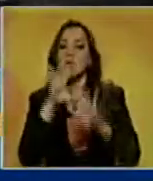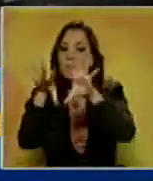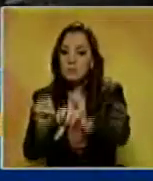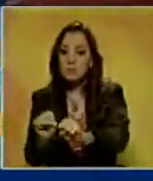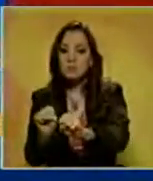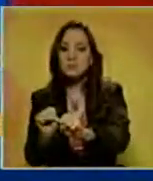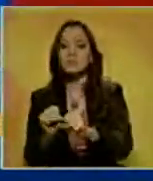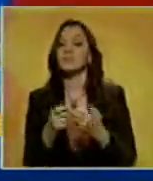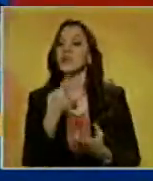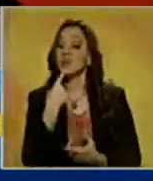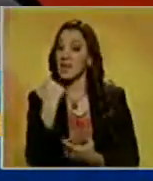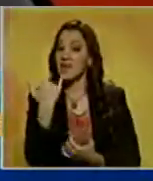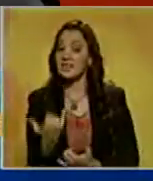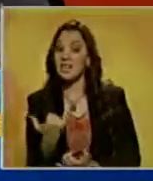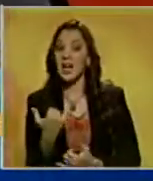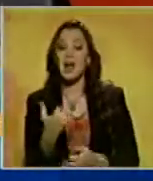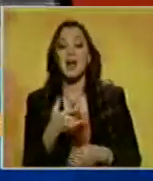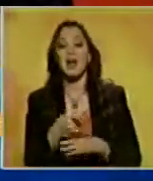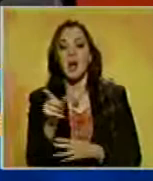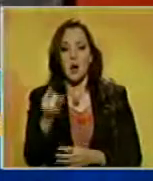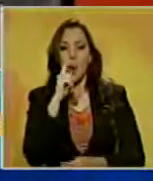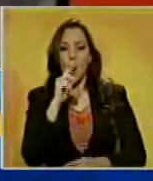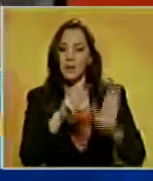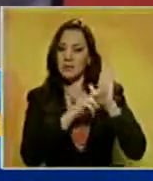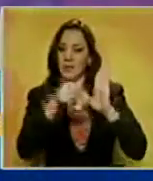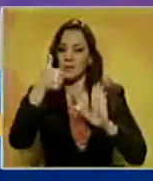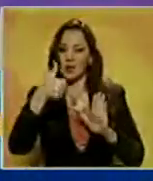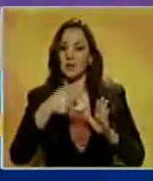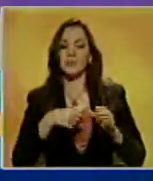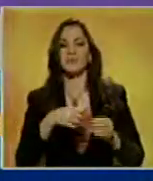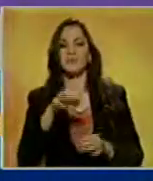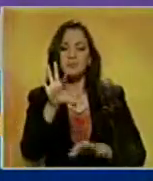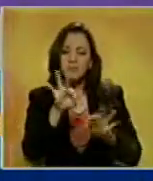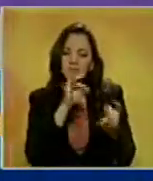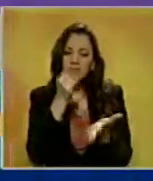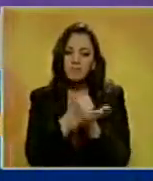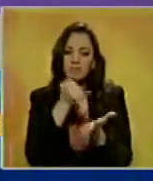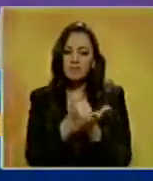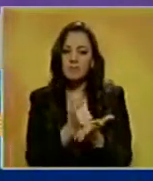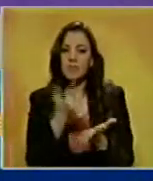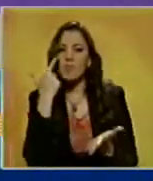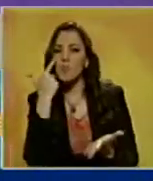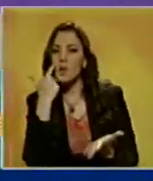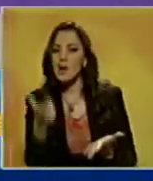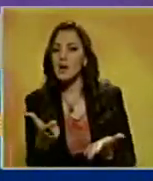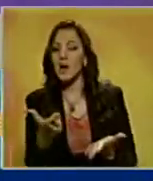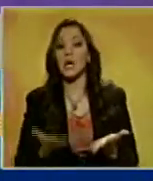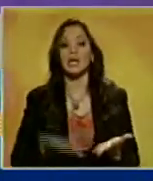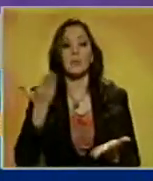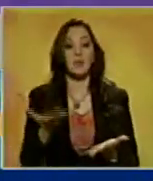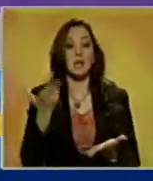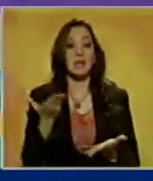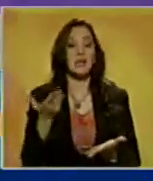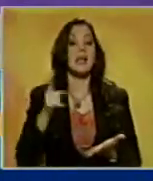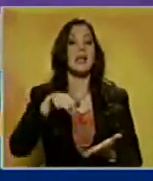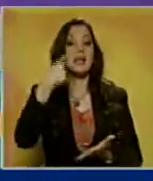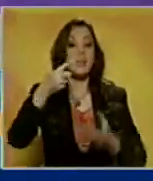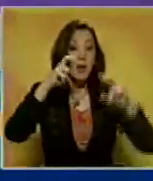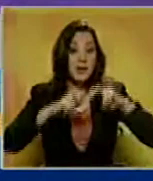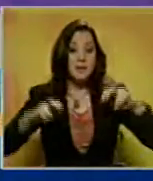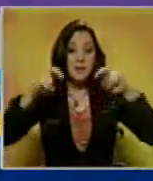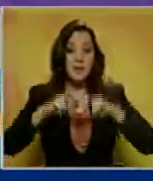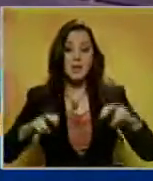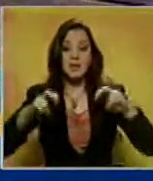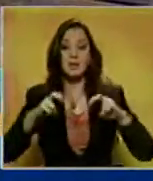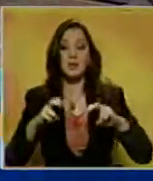sede de ese organismo rector del fútbol venezolano se recogieron elementos de interés criminalísticos relevantes para la investigación que